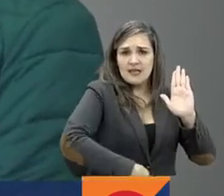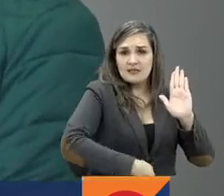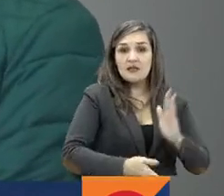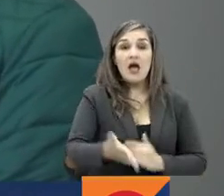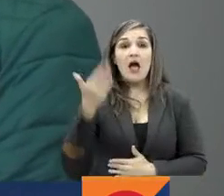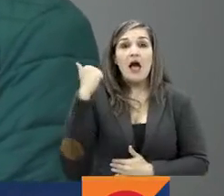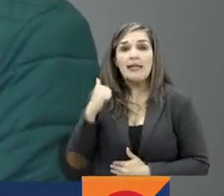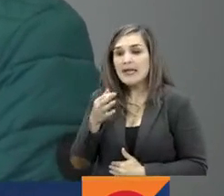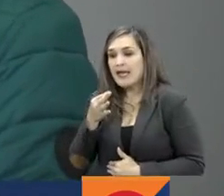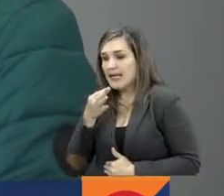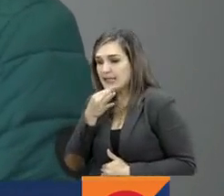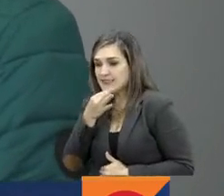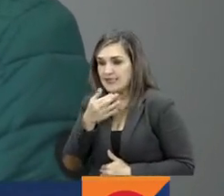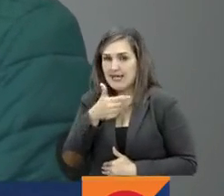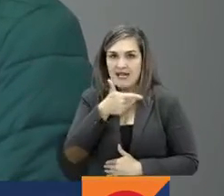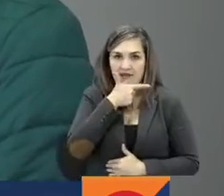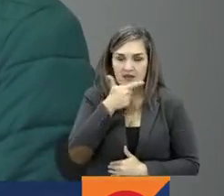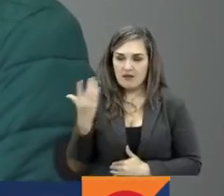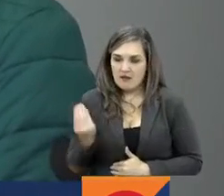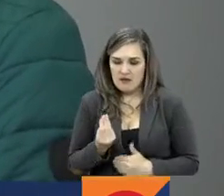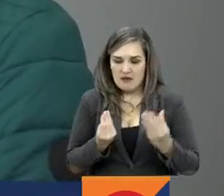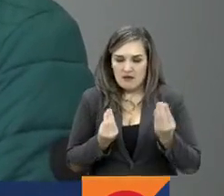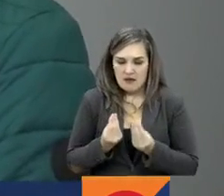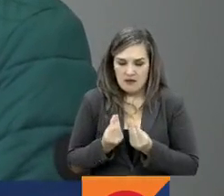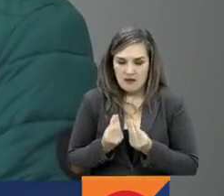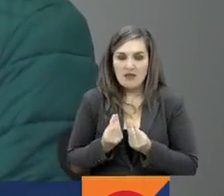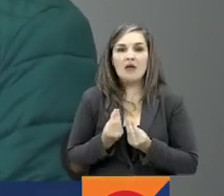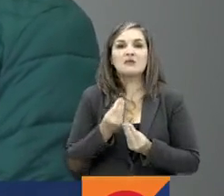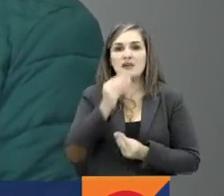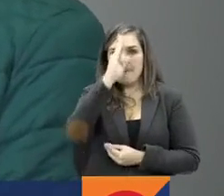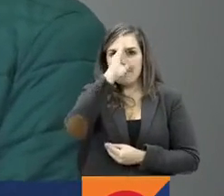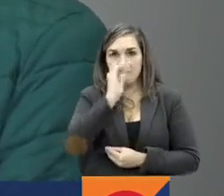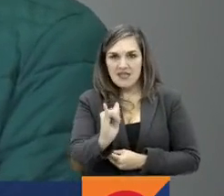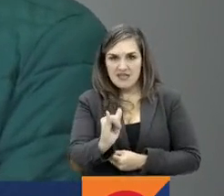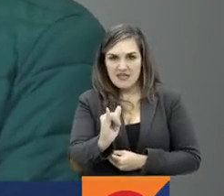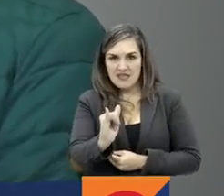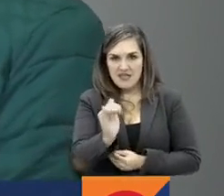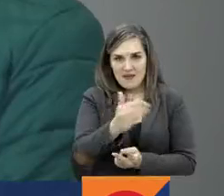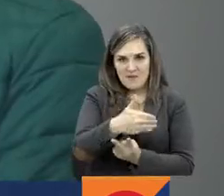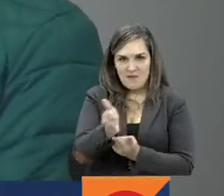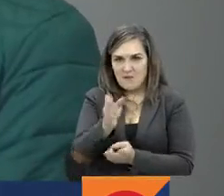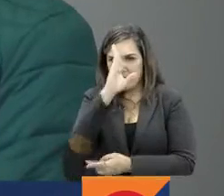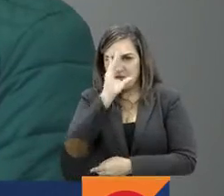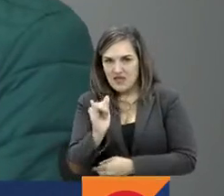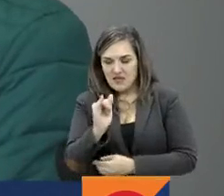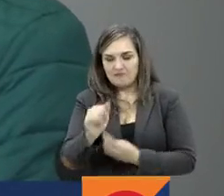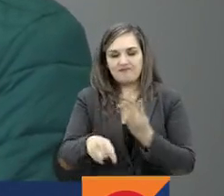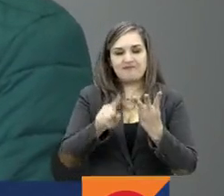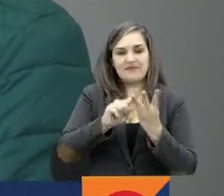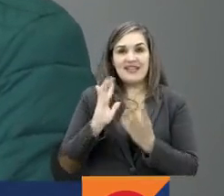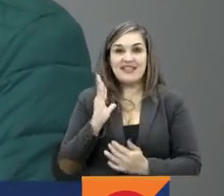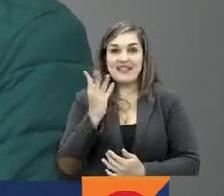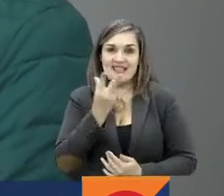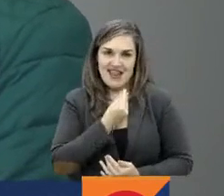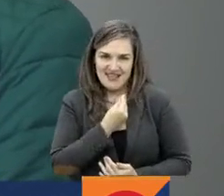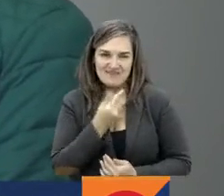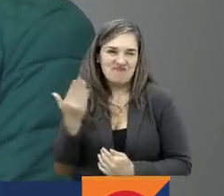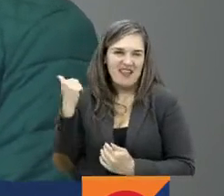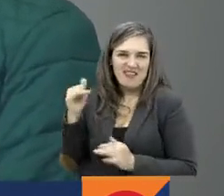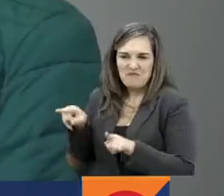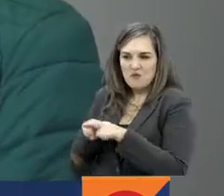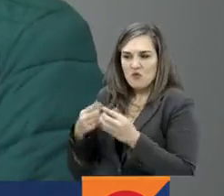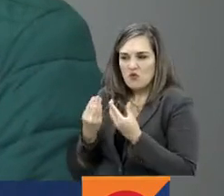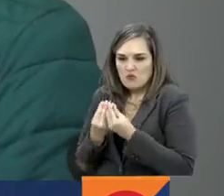lesbianas luego empiezan a aparecer las personas bisexuales las personas trans y si están desde el principio